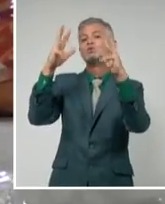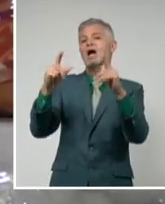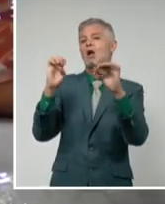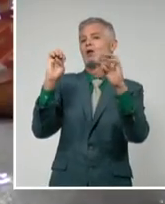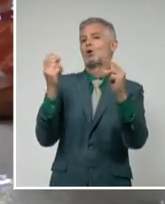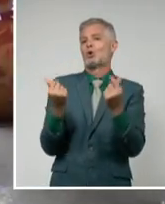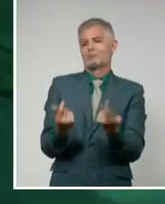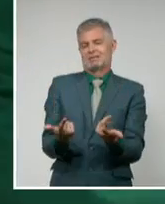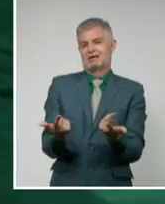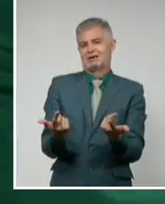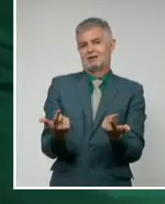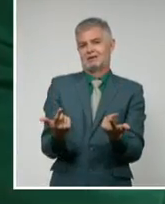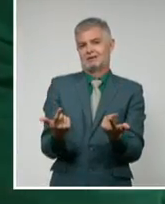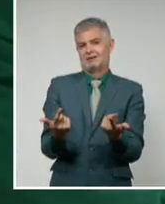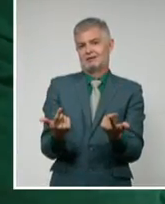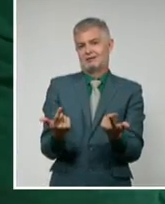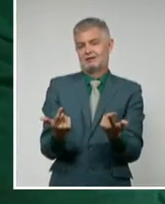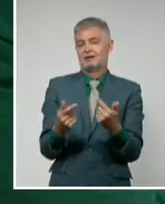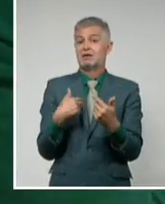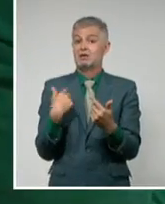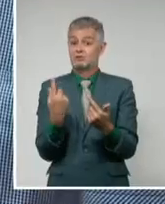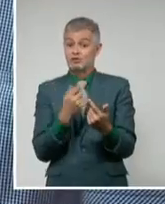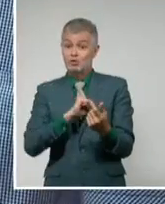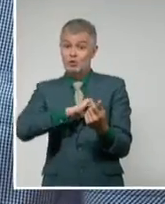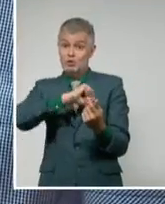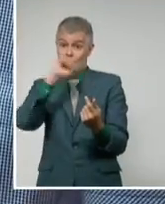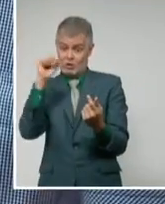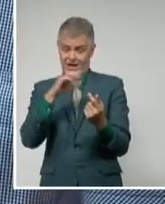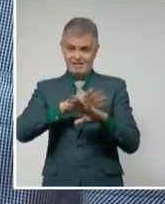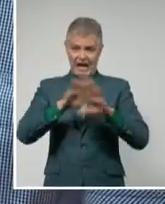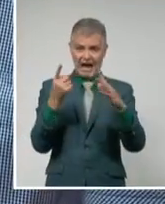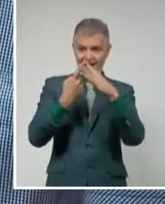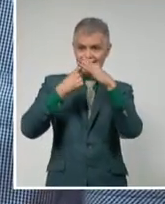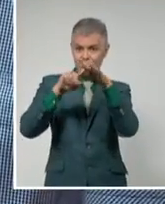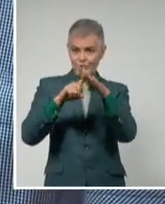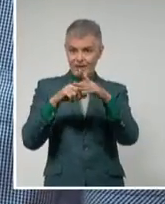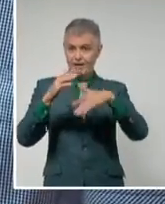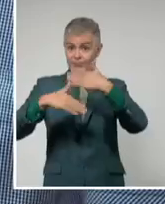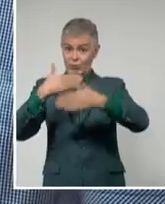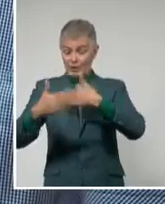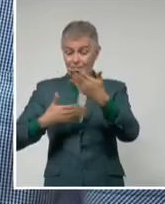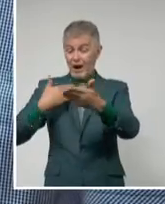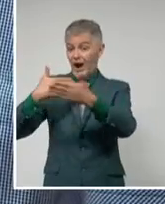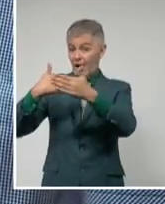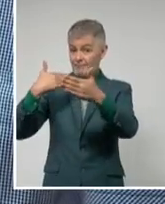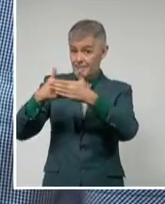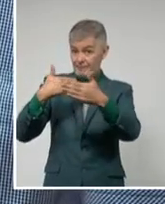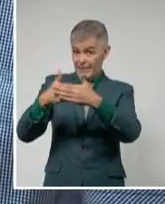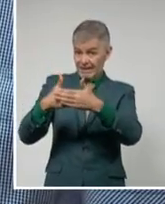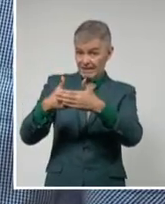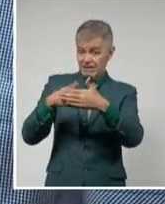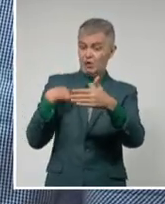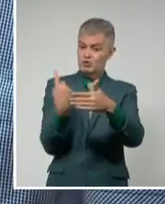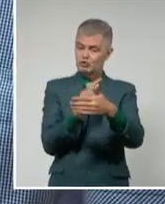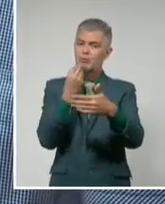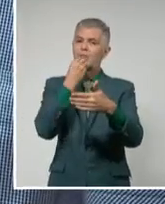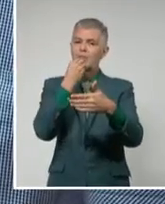economía. Lograr solucionar parte de estos problemas del sector empresarial va a provocar que